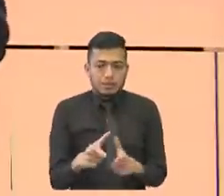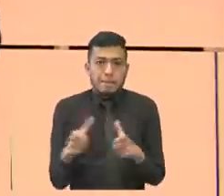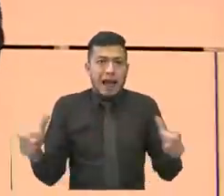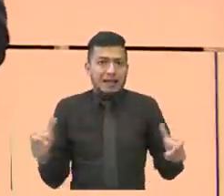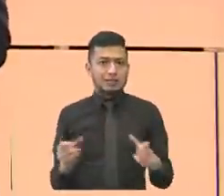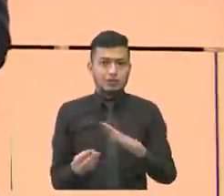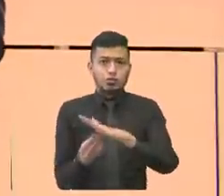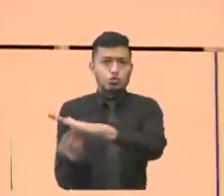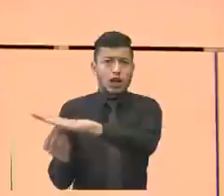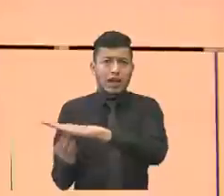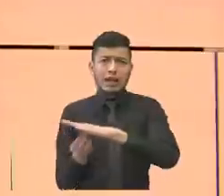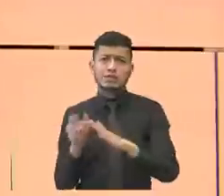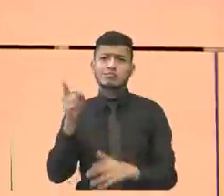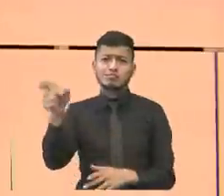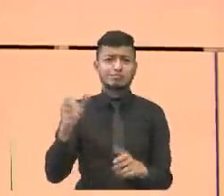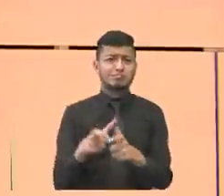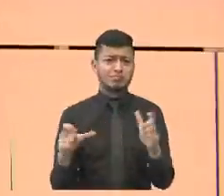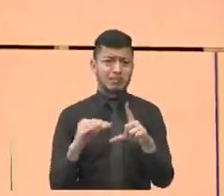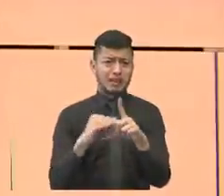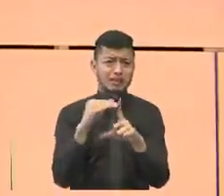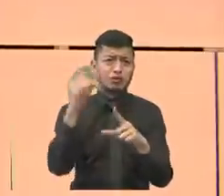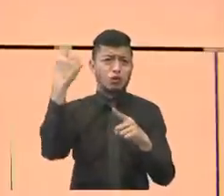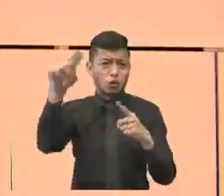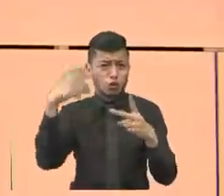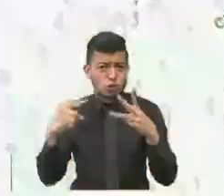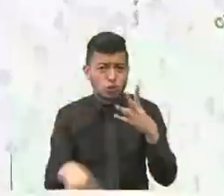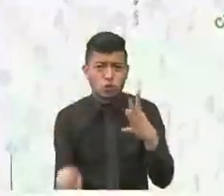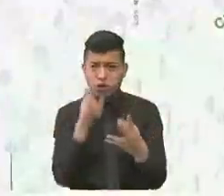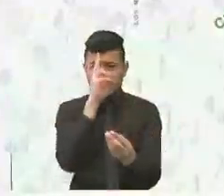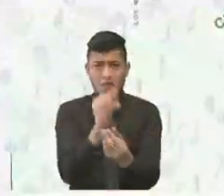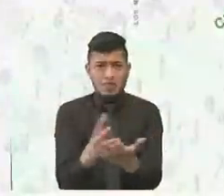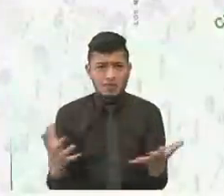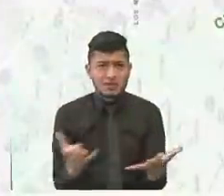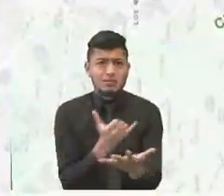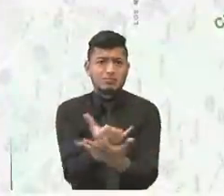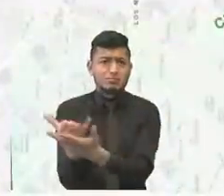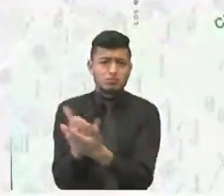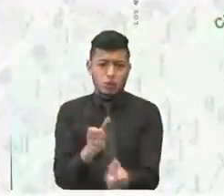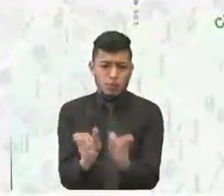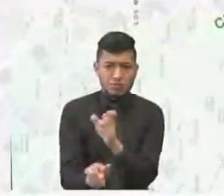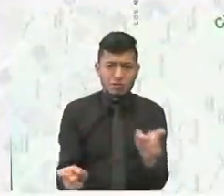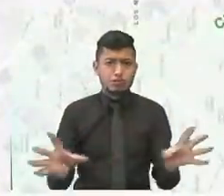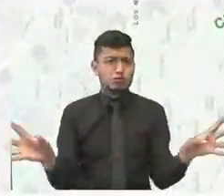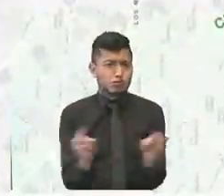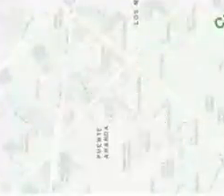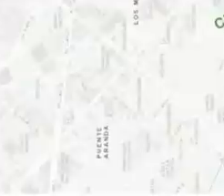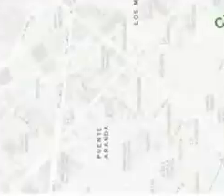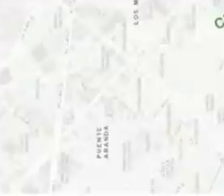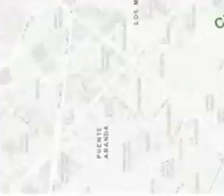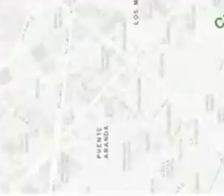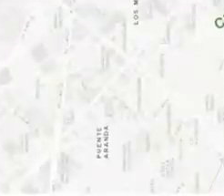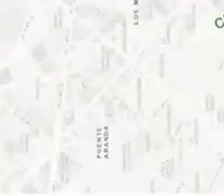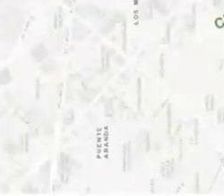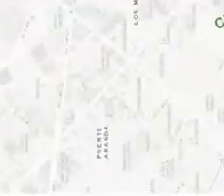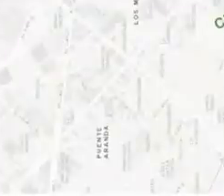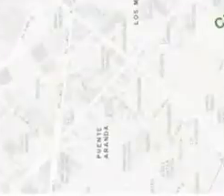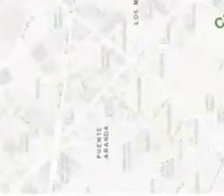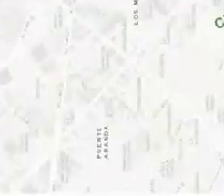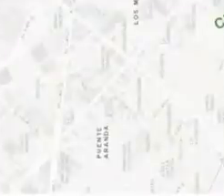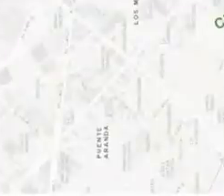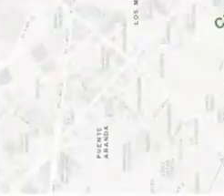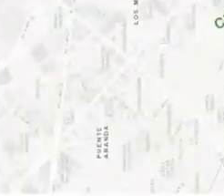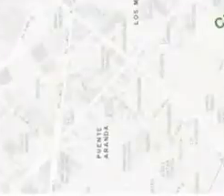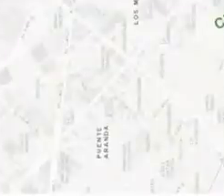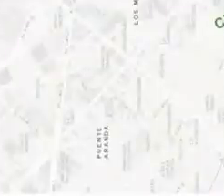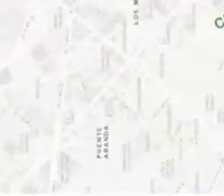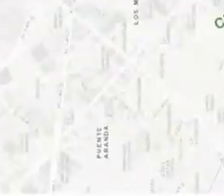como una pequeña Bogotá. Tiene todos los estratos, todas las diversidades, todas las poblaciones, mucha variedad de viajes, etcétera. Es